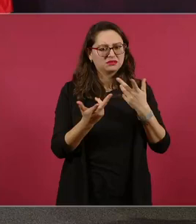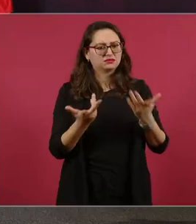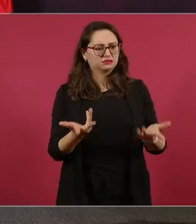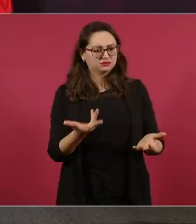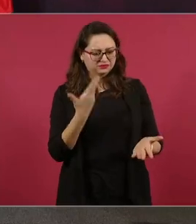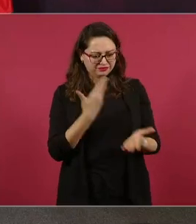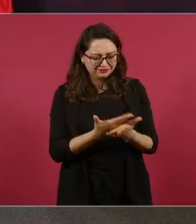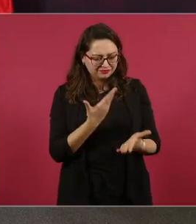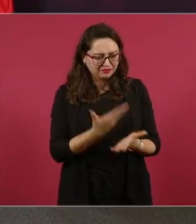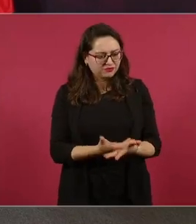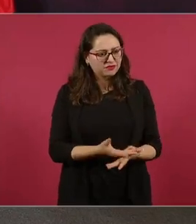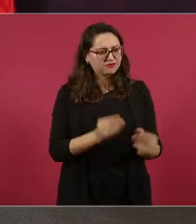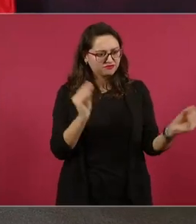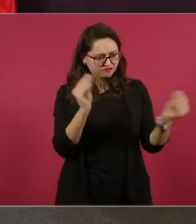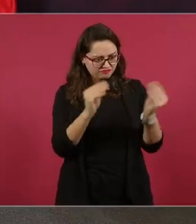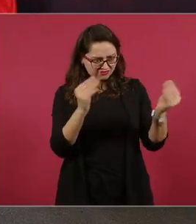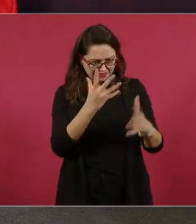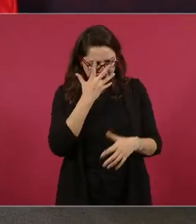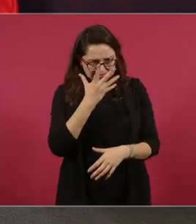con argumentos,